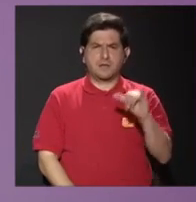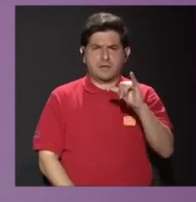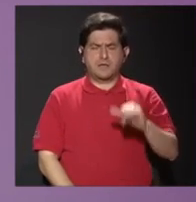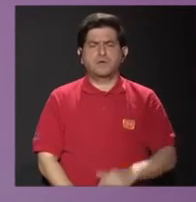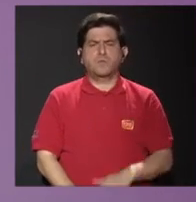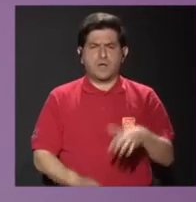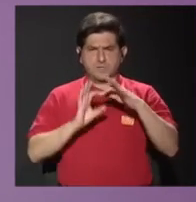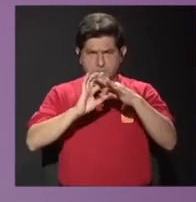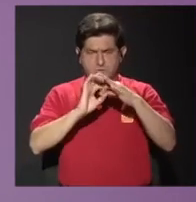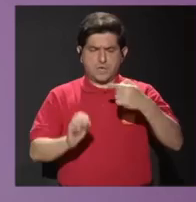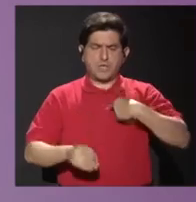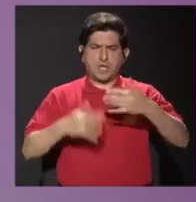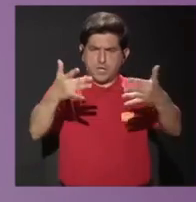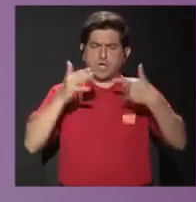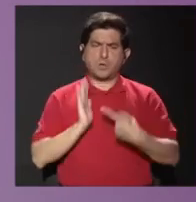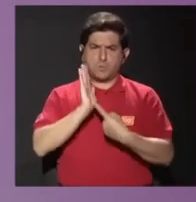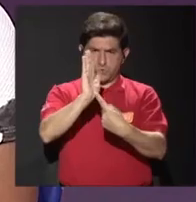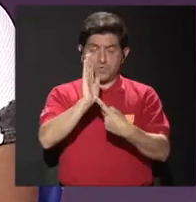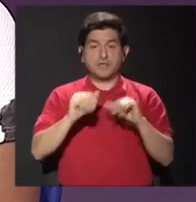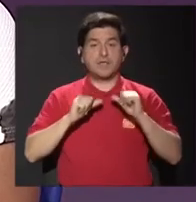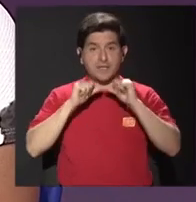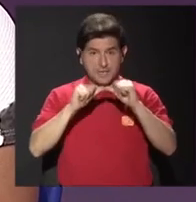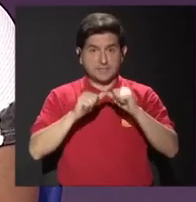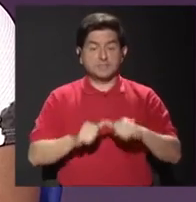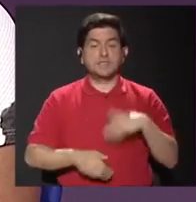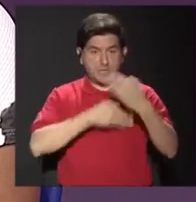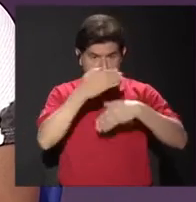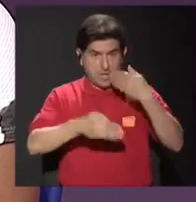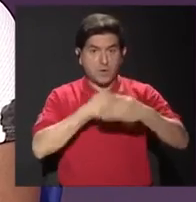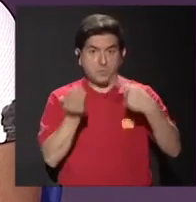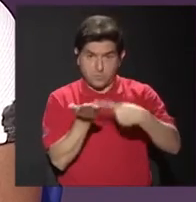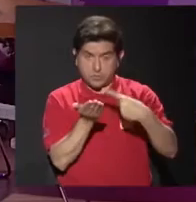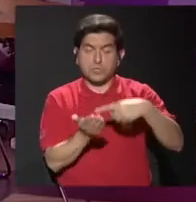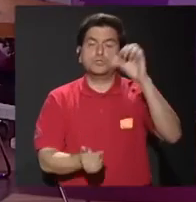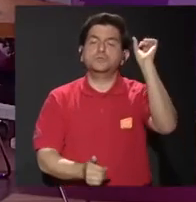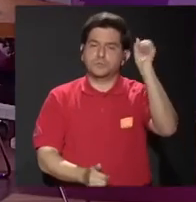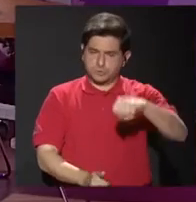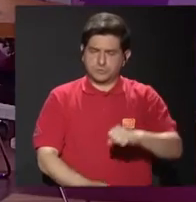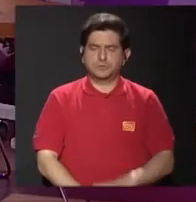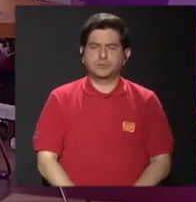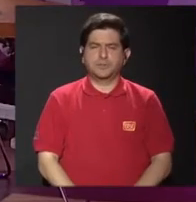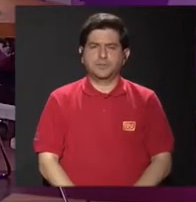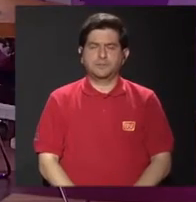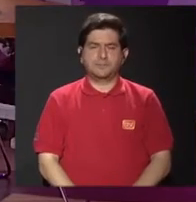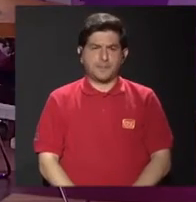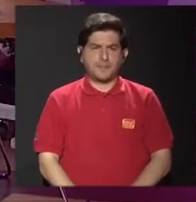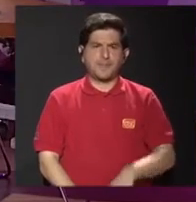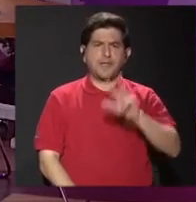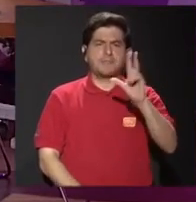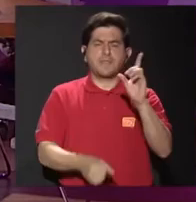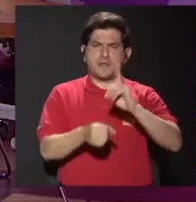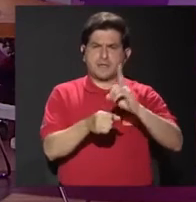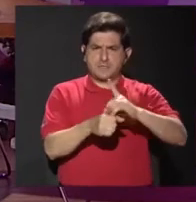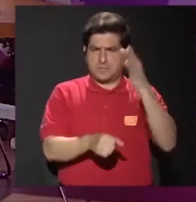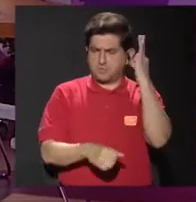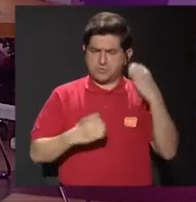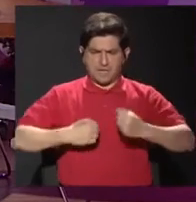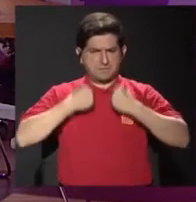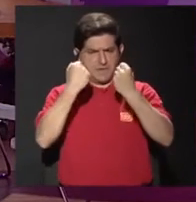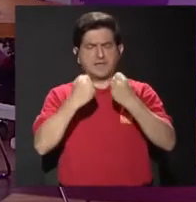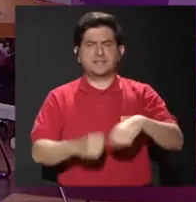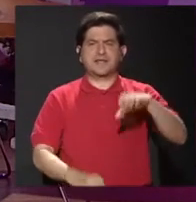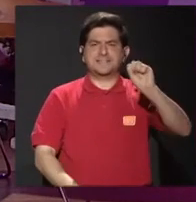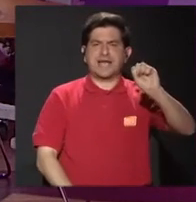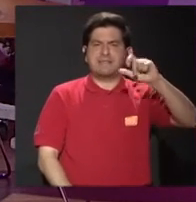que yo presenté y que está todavía está en discusión con lo android lo han tomado tres diputadas muy valientes